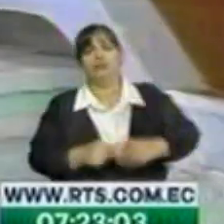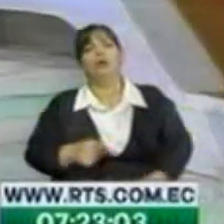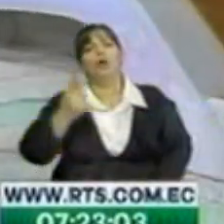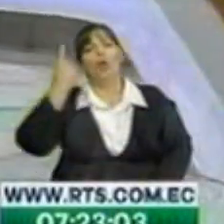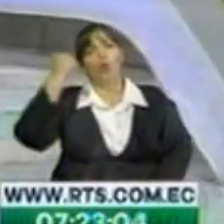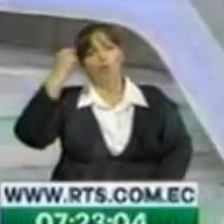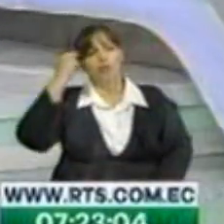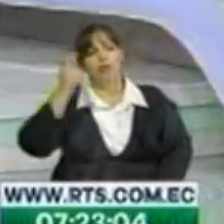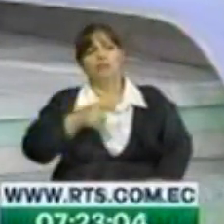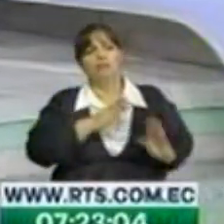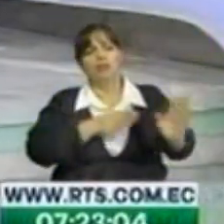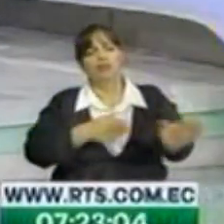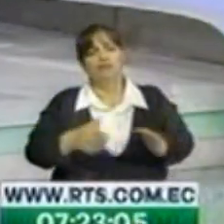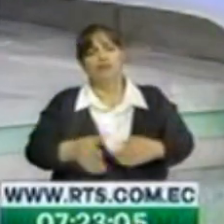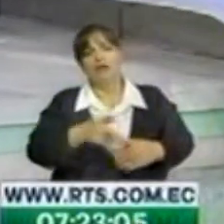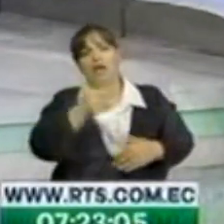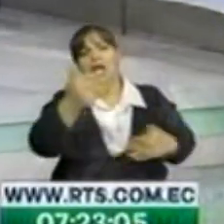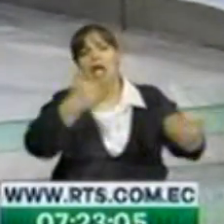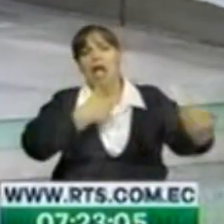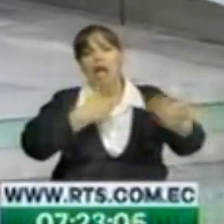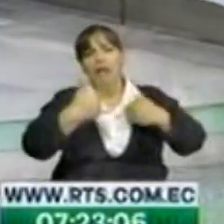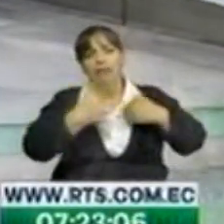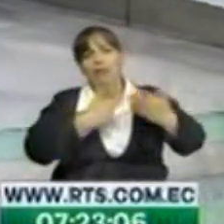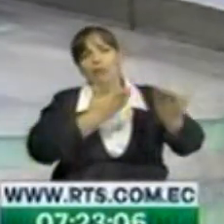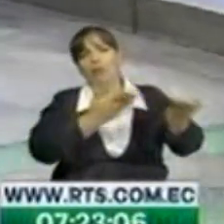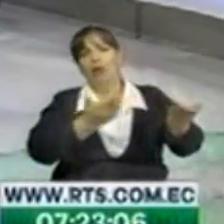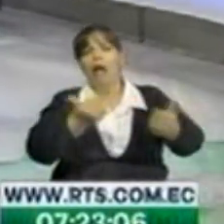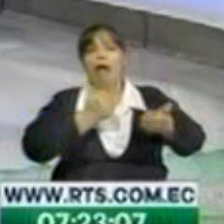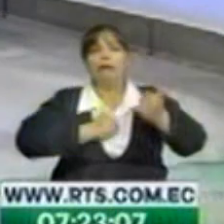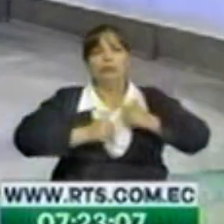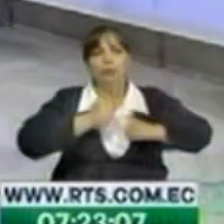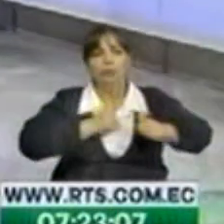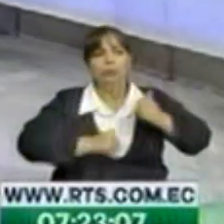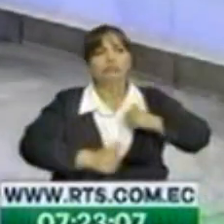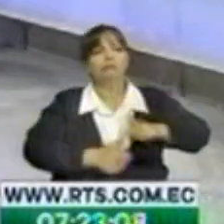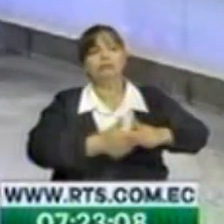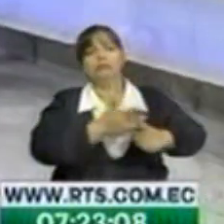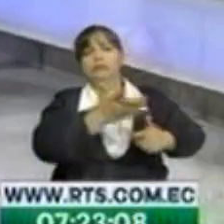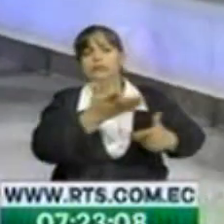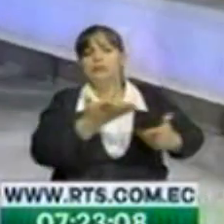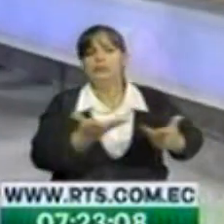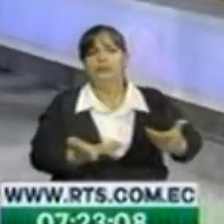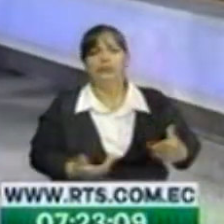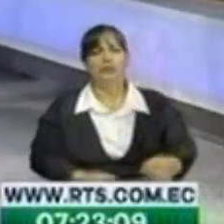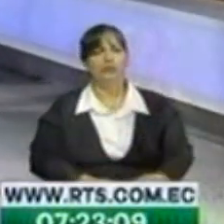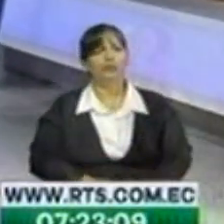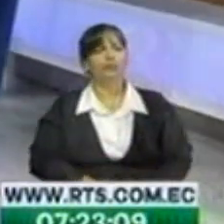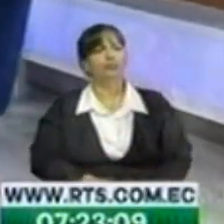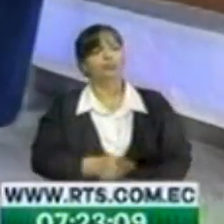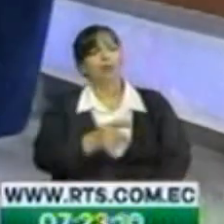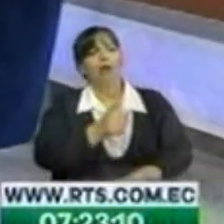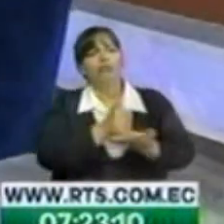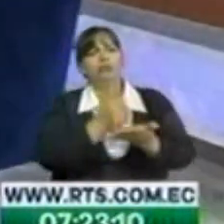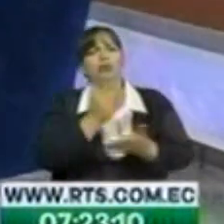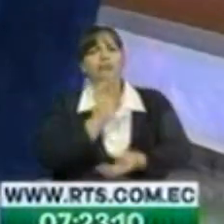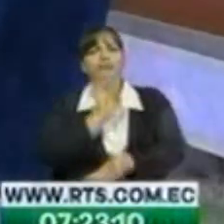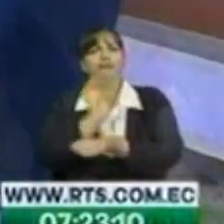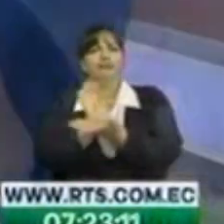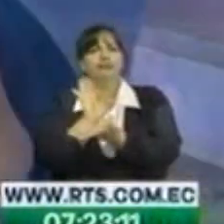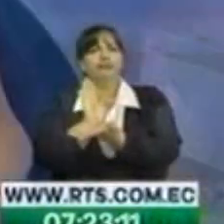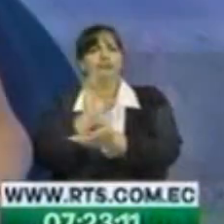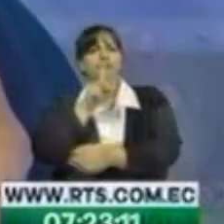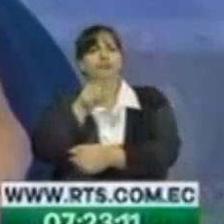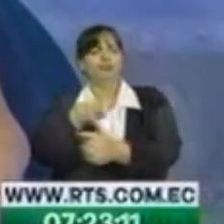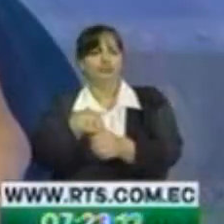tiene que ver con la titulación por trayectoria. La tercera tiene que ver con la